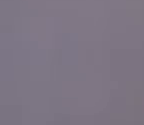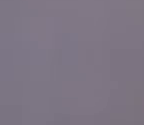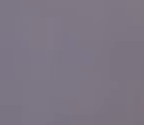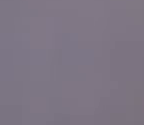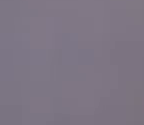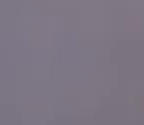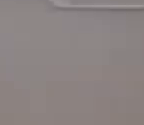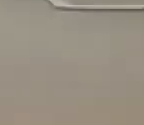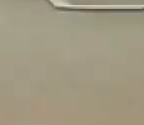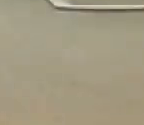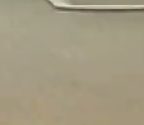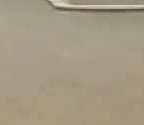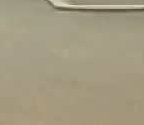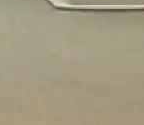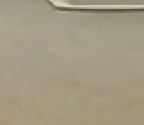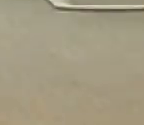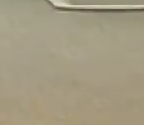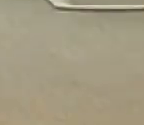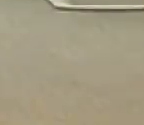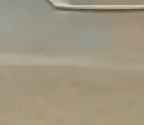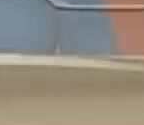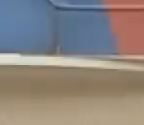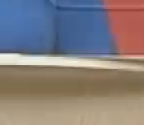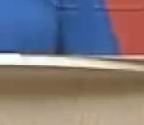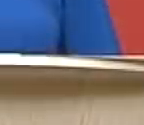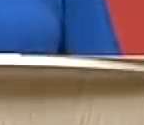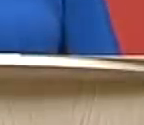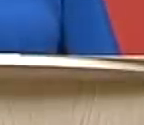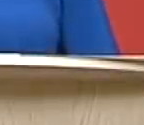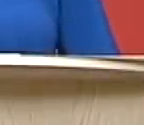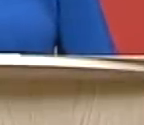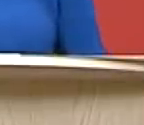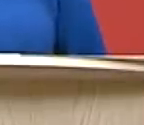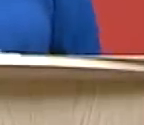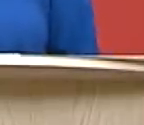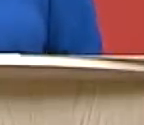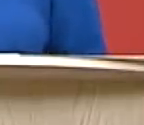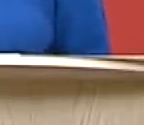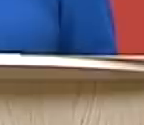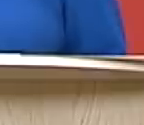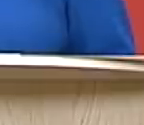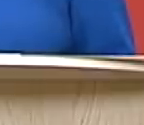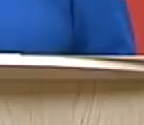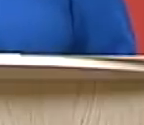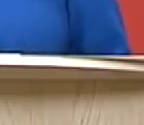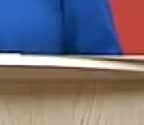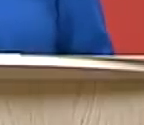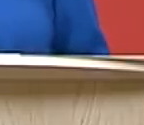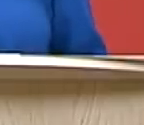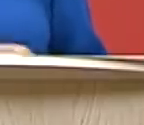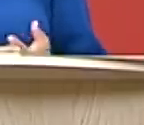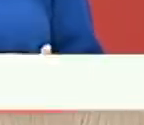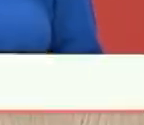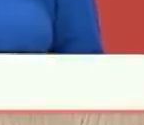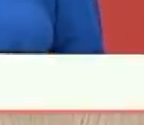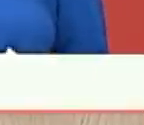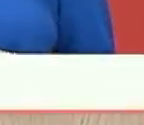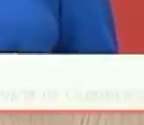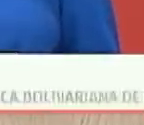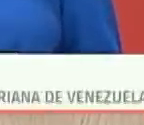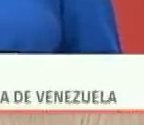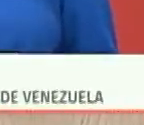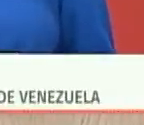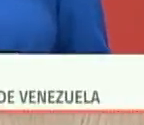país. Escuchemos. Bueno, muy buenas noches a toda Venezuela. En efecto, acaba de